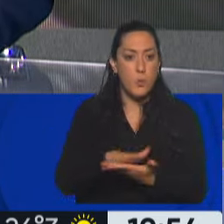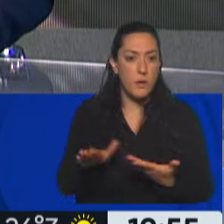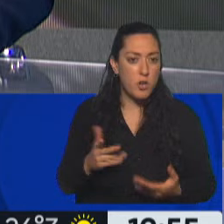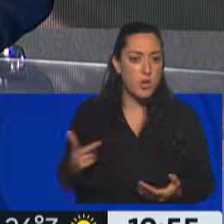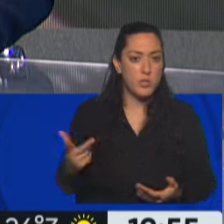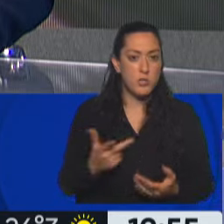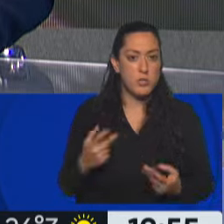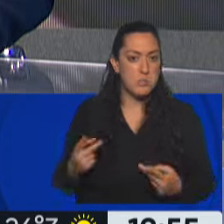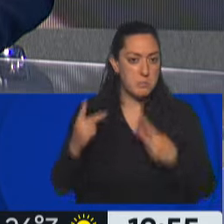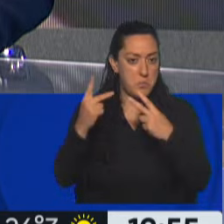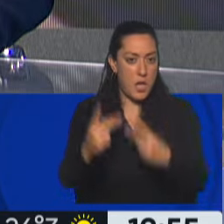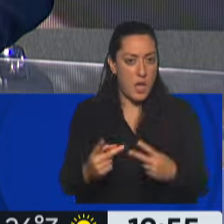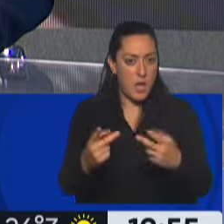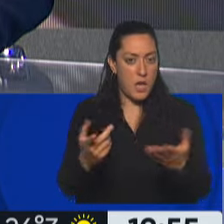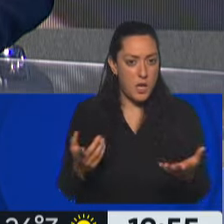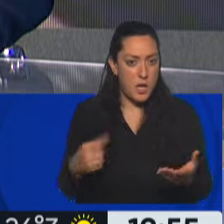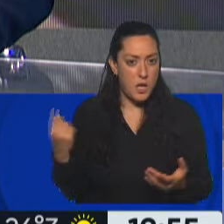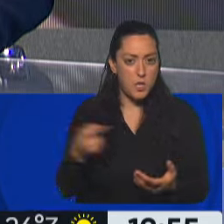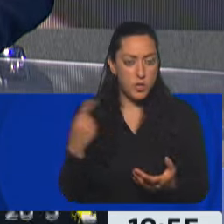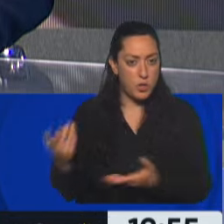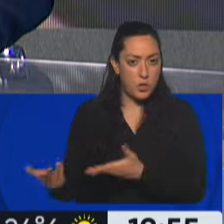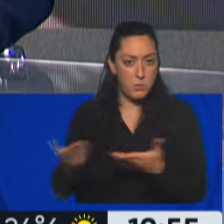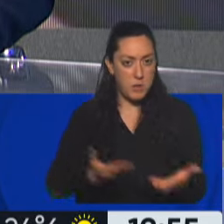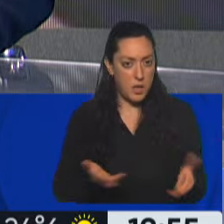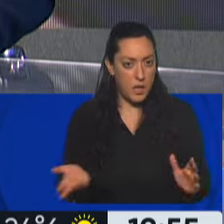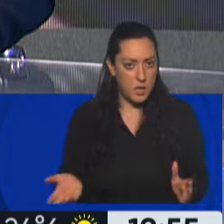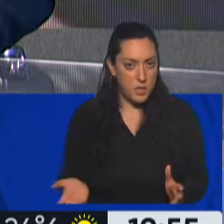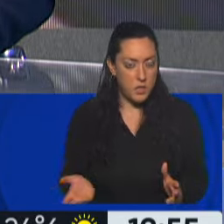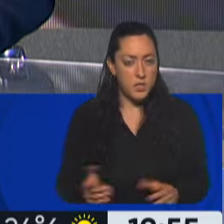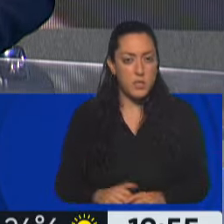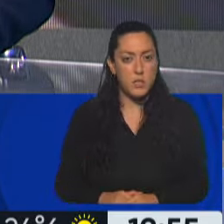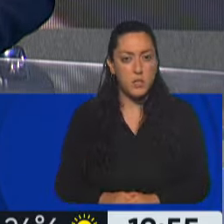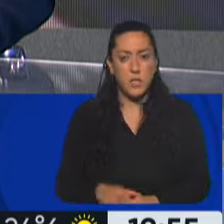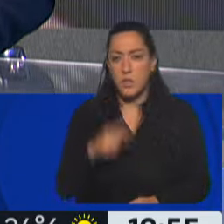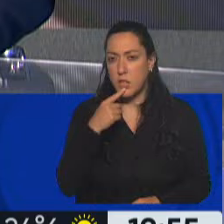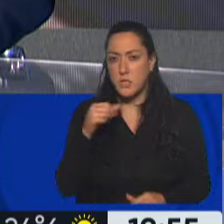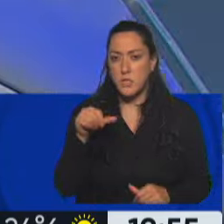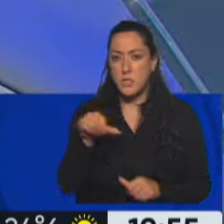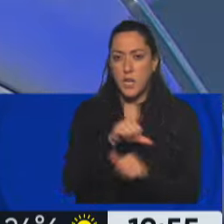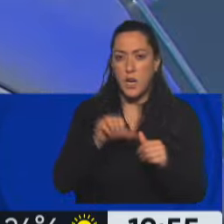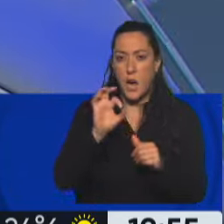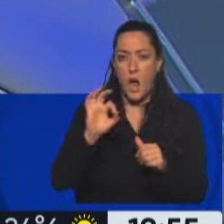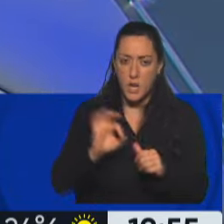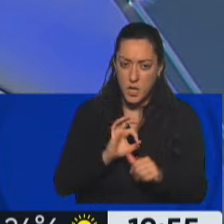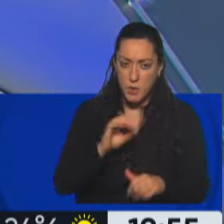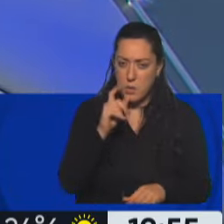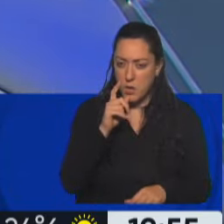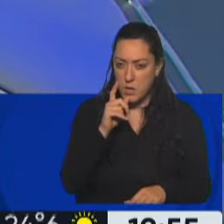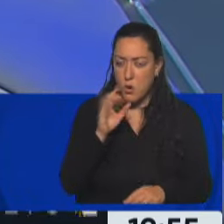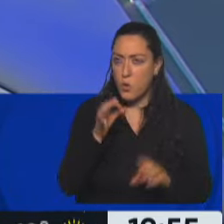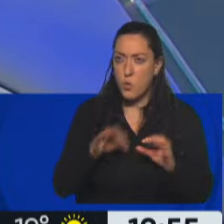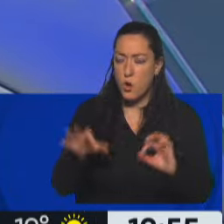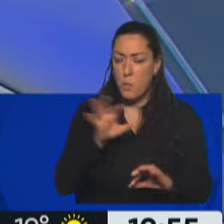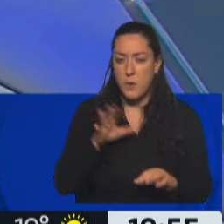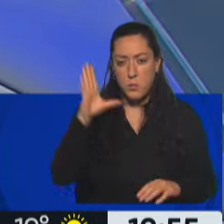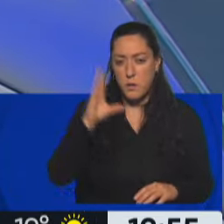De viaje, que él había invitado a todos muy cordialmente, los había llevado, no sé si dijo al Caribe, no me acuerdo bien dónde, o no, a Europa, bueno,